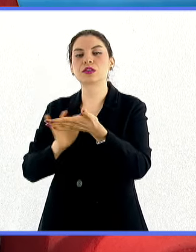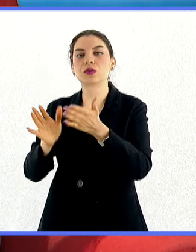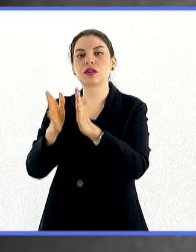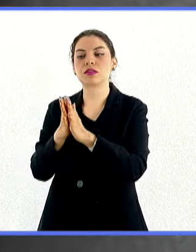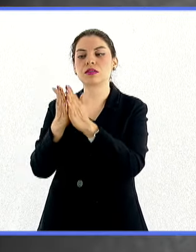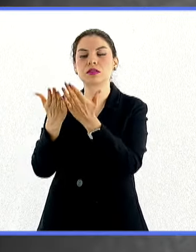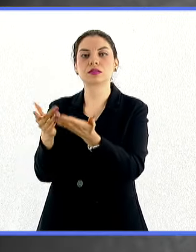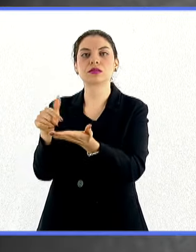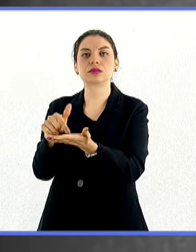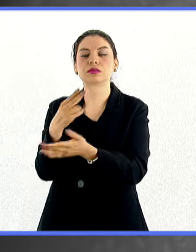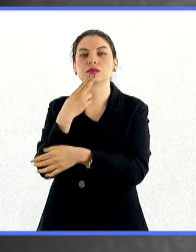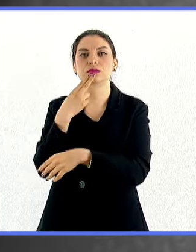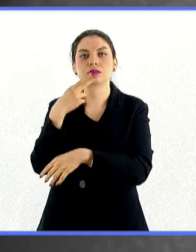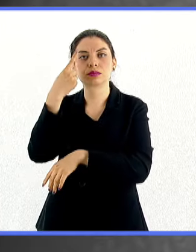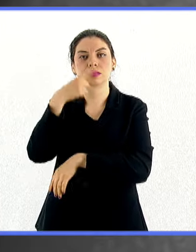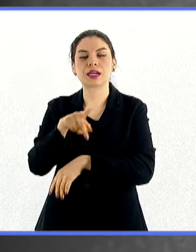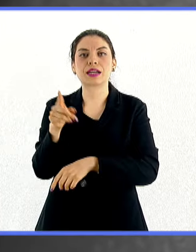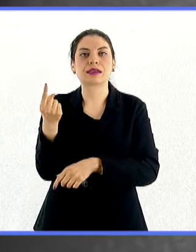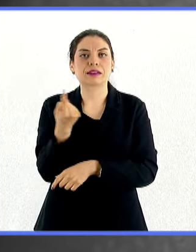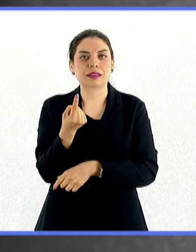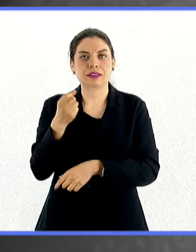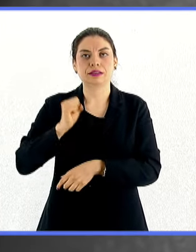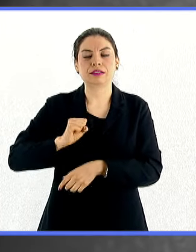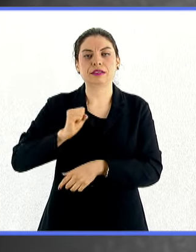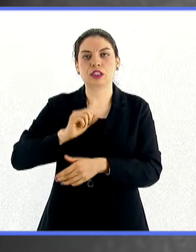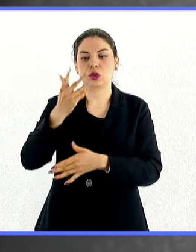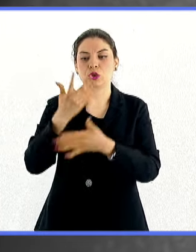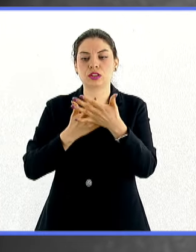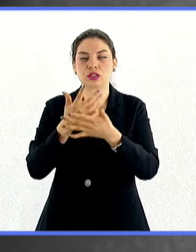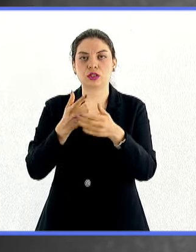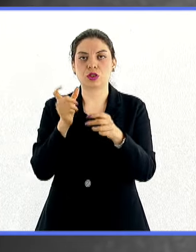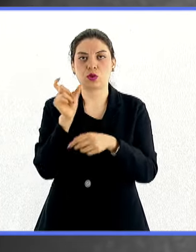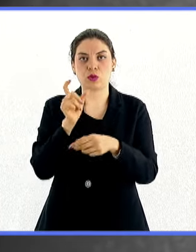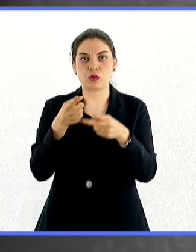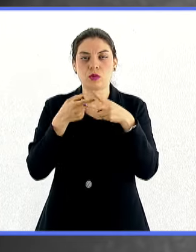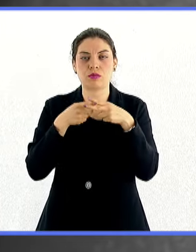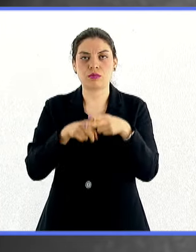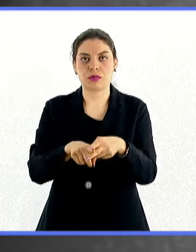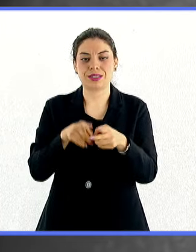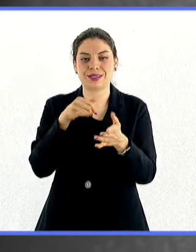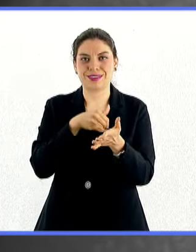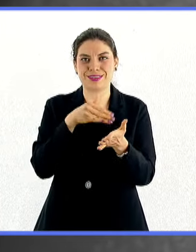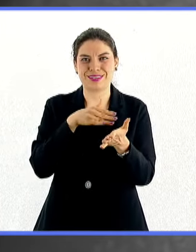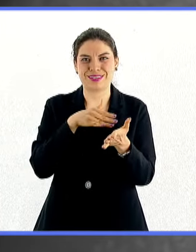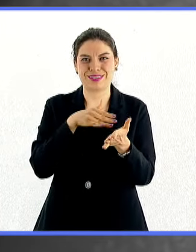libro. Porque en el siglo XV, cuando se inventó la imprenta, el libro suscitó